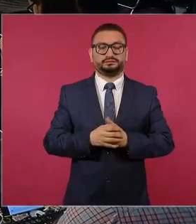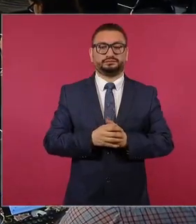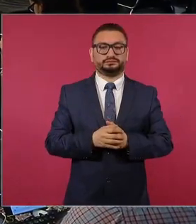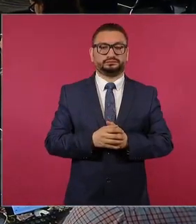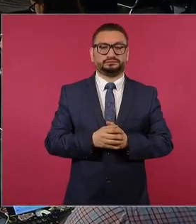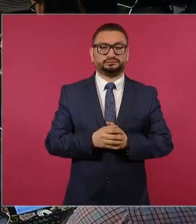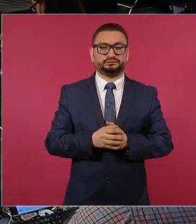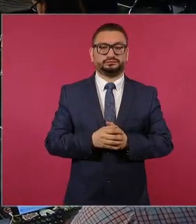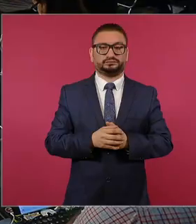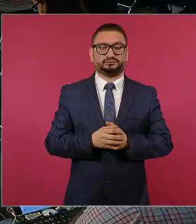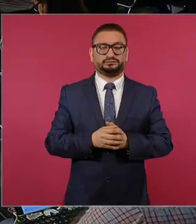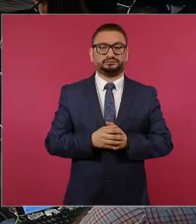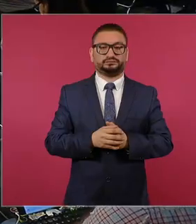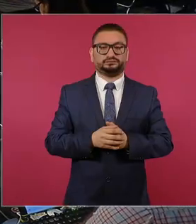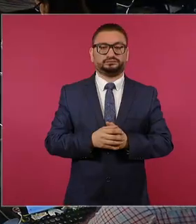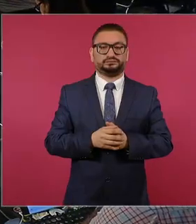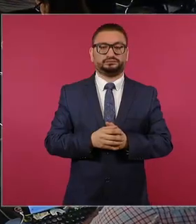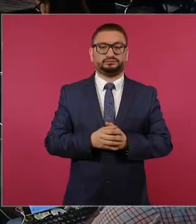a